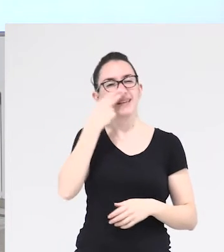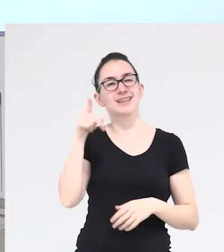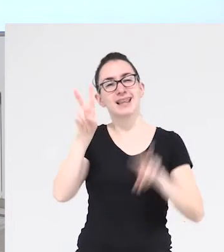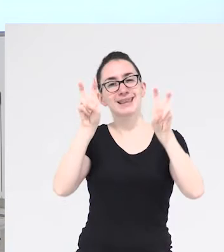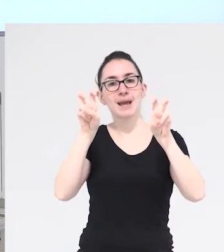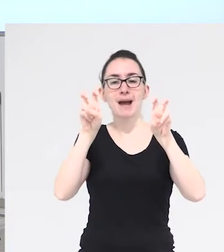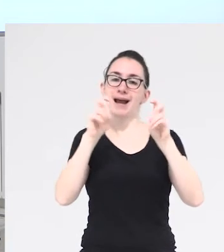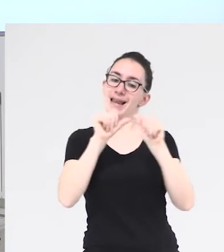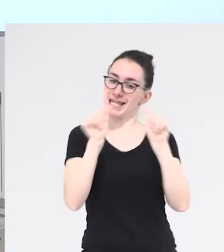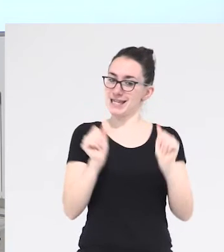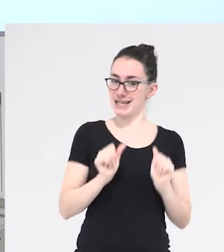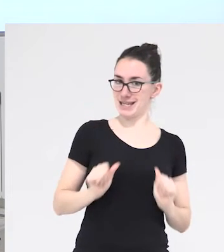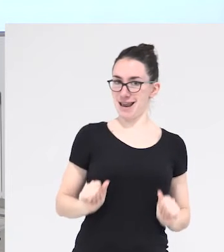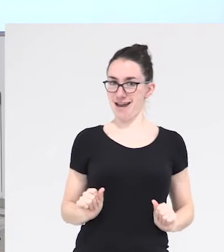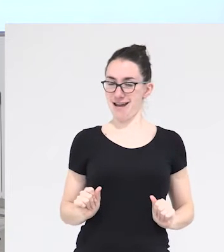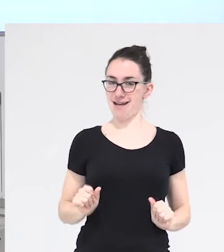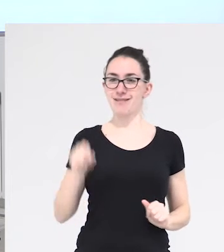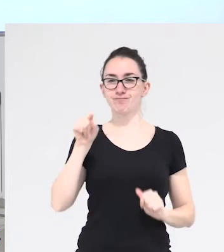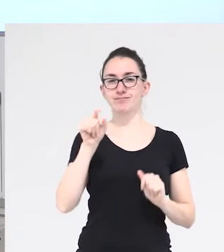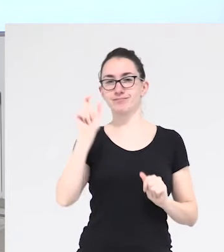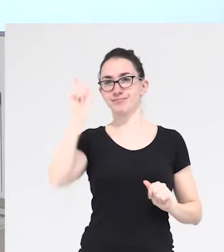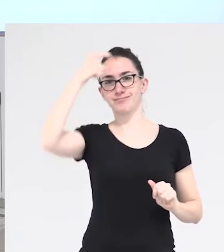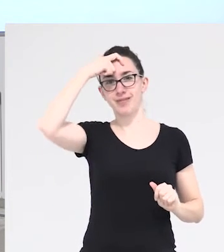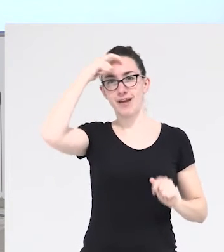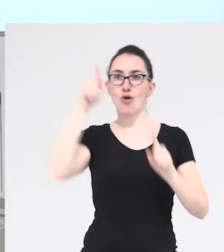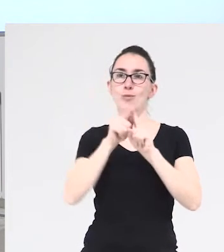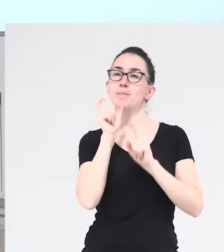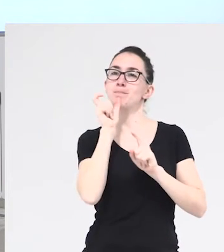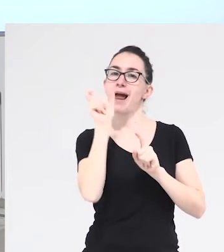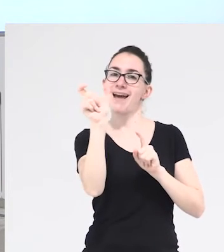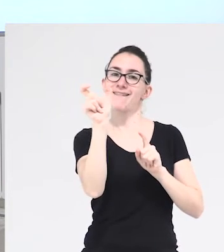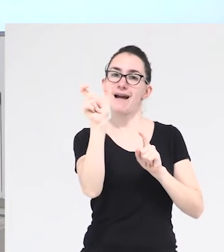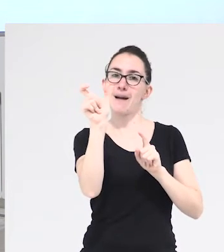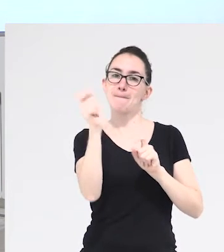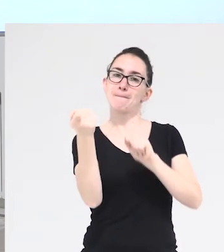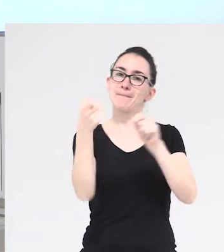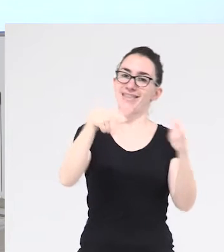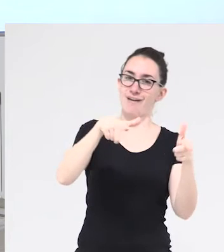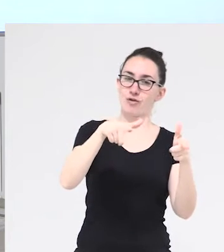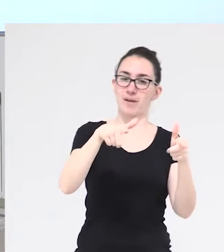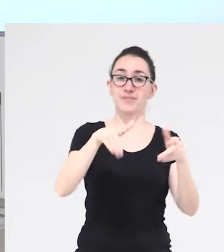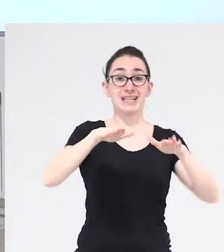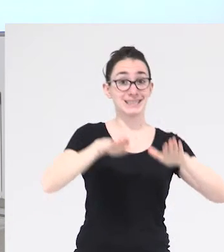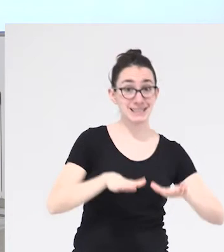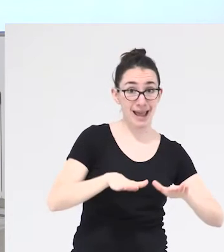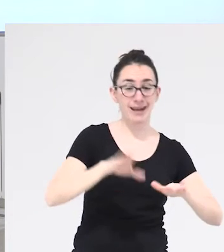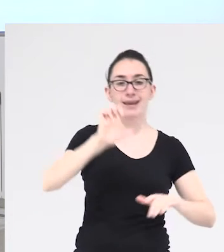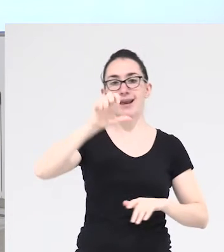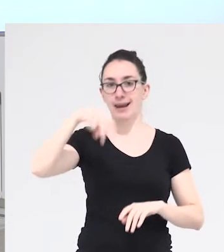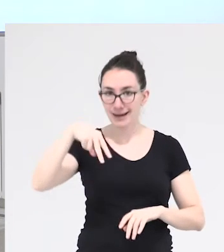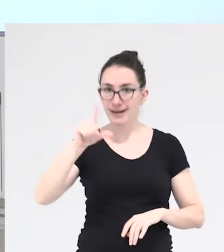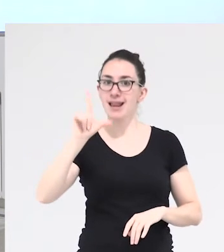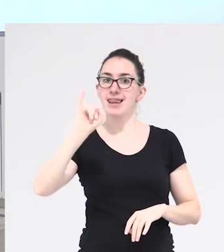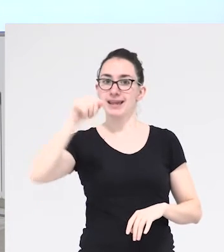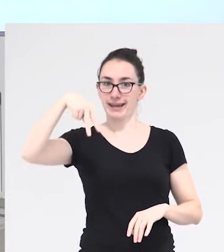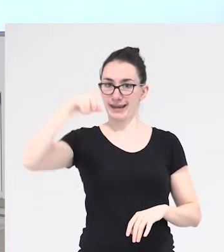línea, esa idea, esa metáfora también, porque fíjense que se habla de estar en línea, ¿no? O sea, es algo de donde